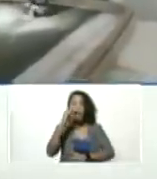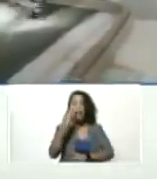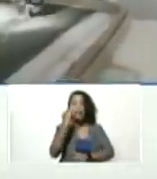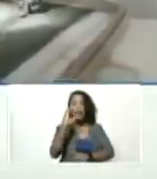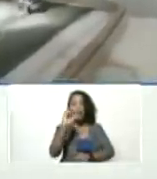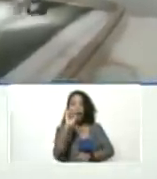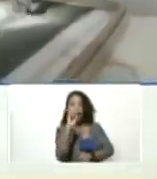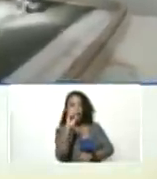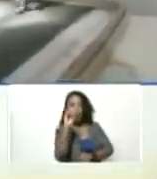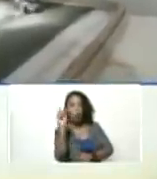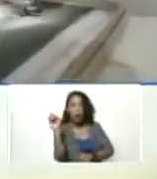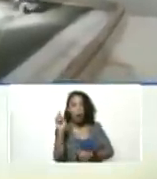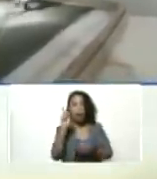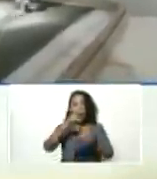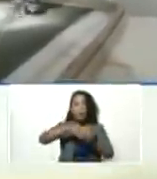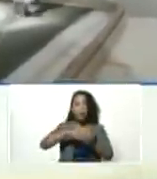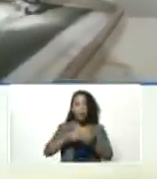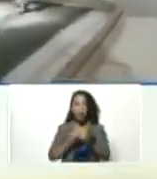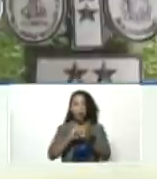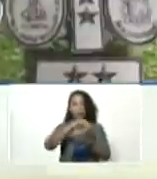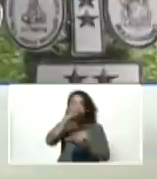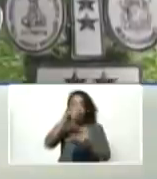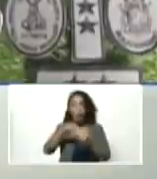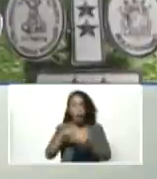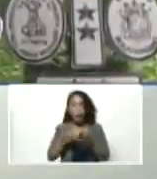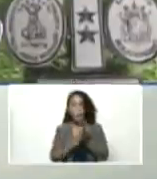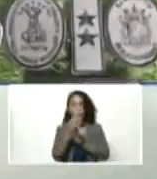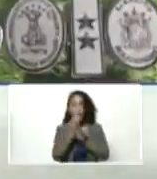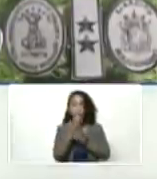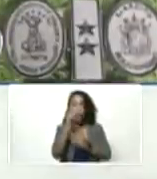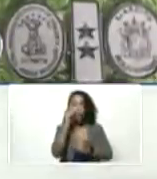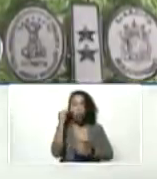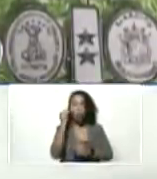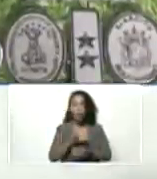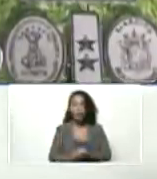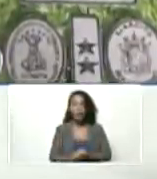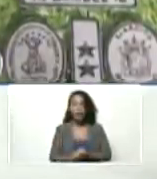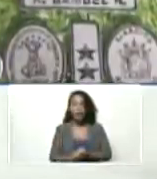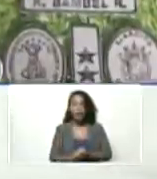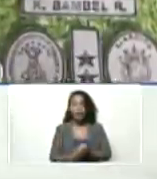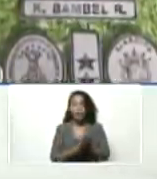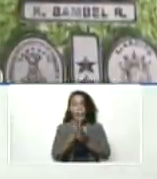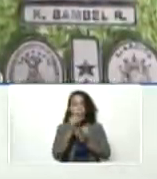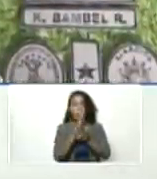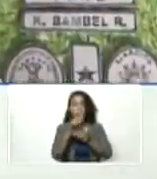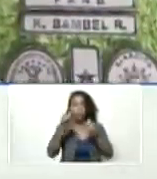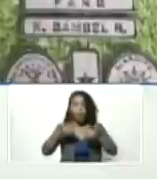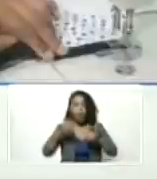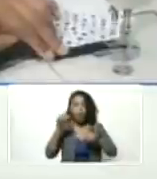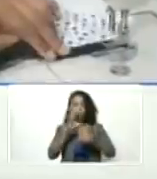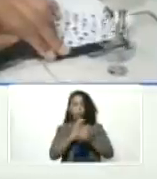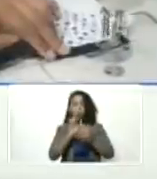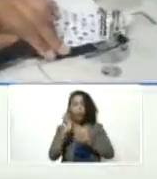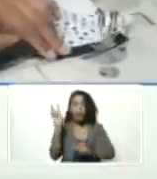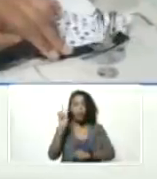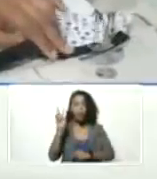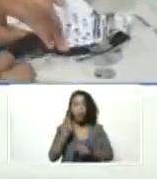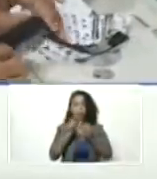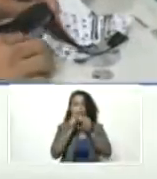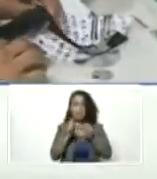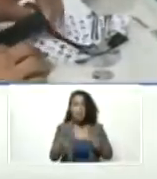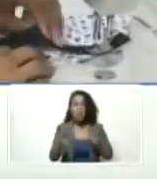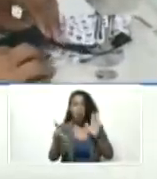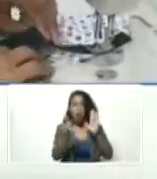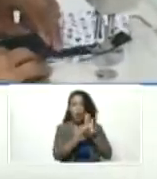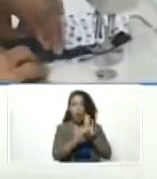que el registro nacional de emprendedores y emprendedoras de emprendimiento venezolano está fijado en la